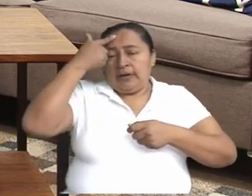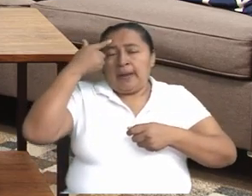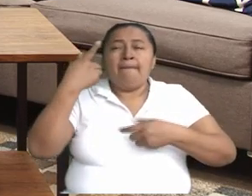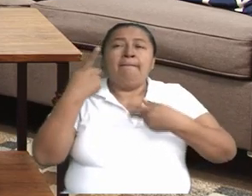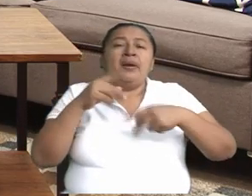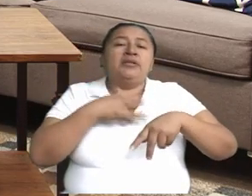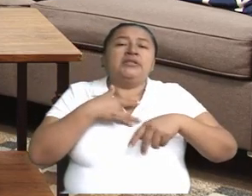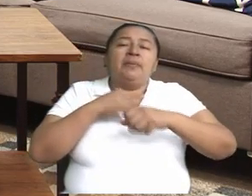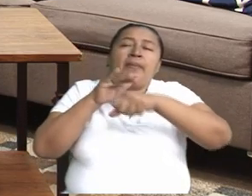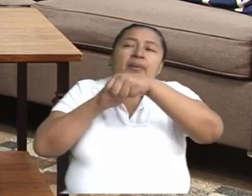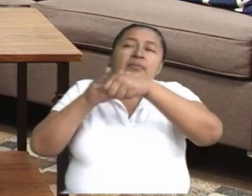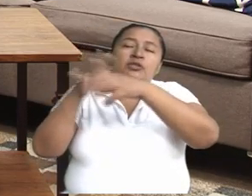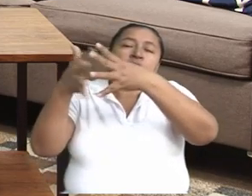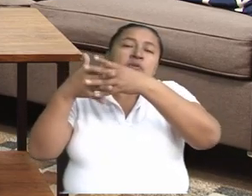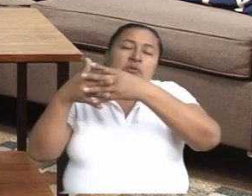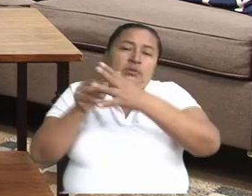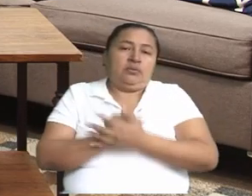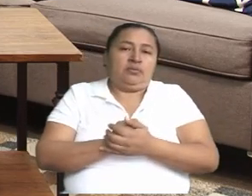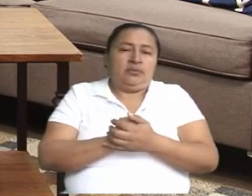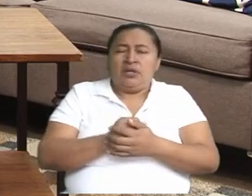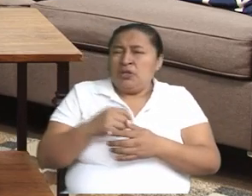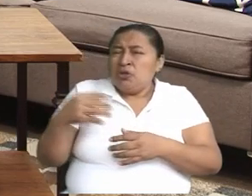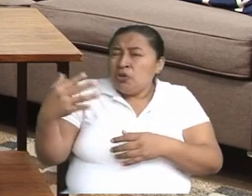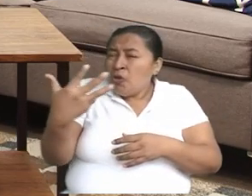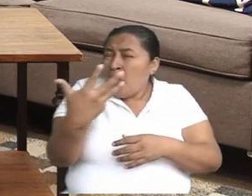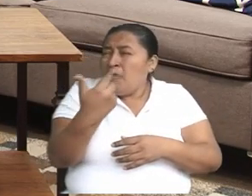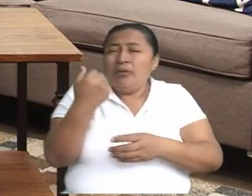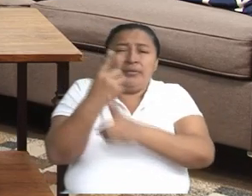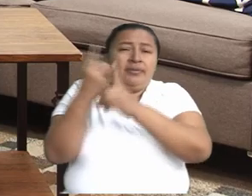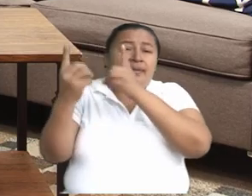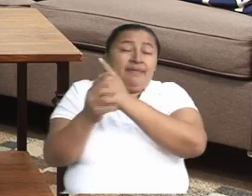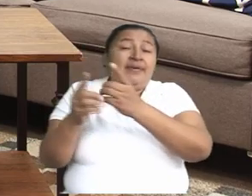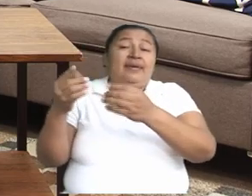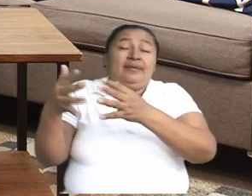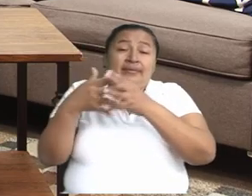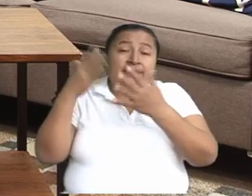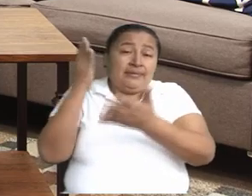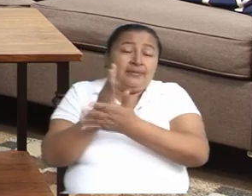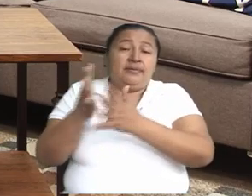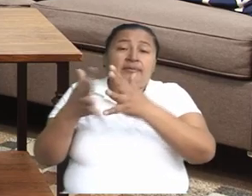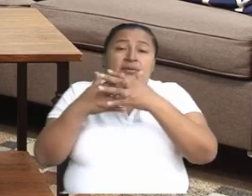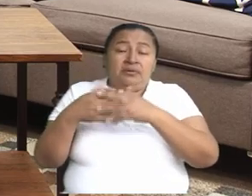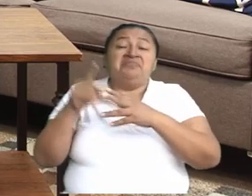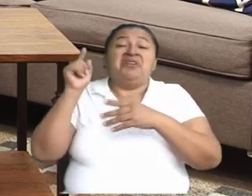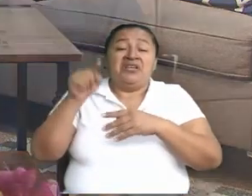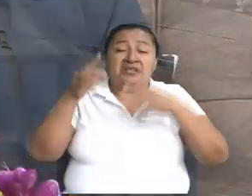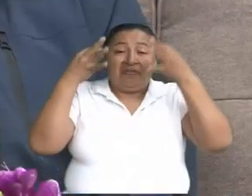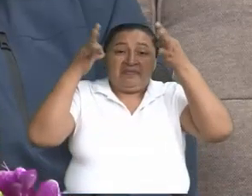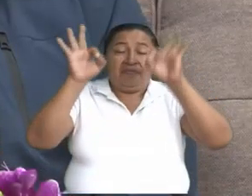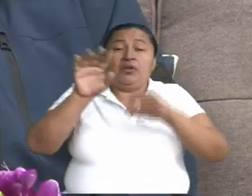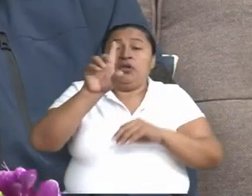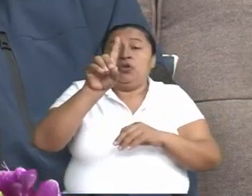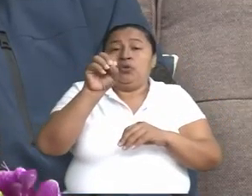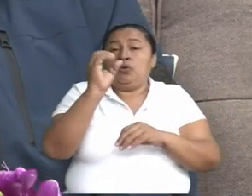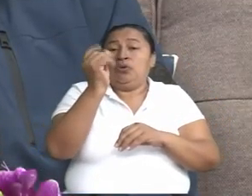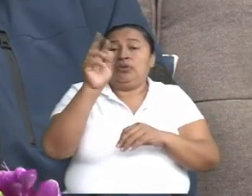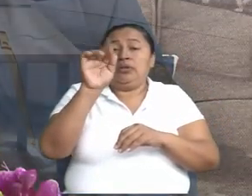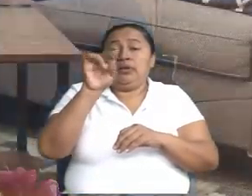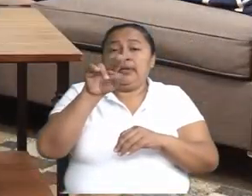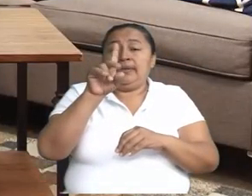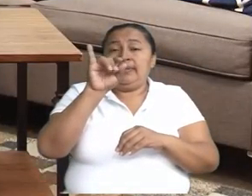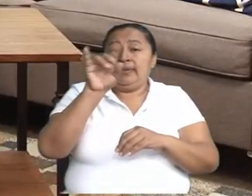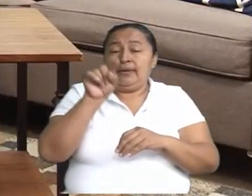de Estados Unidos. Todo lo tenían que decidir los Estados Unidos. ¿Y así? Esa es la famosa doctrina Díaz. Tenemos que hacer una